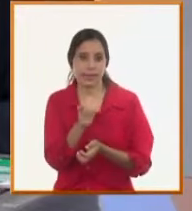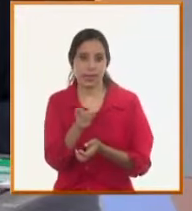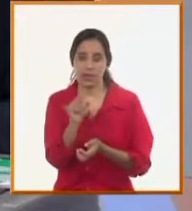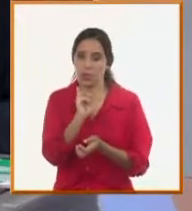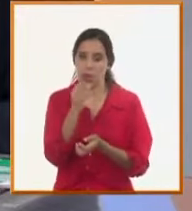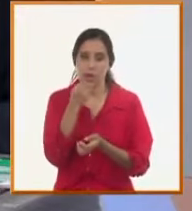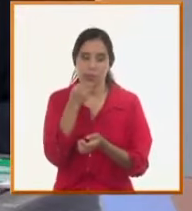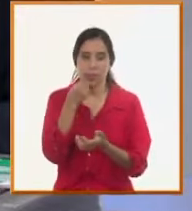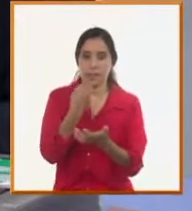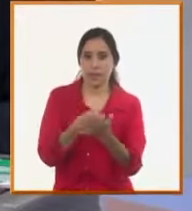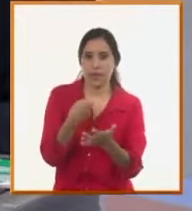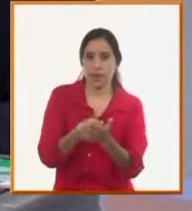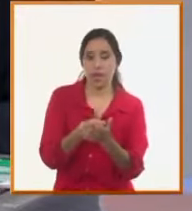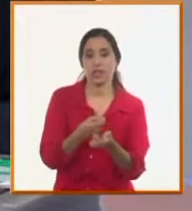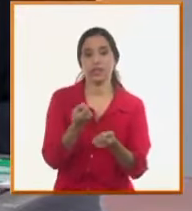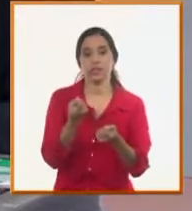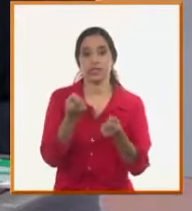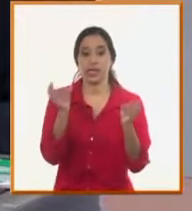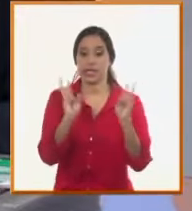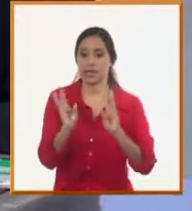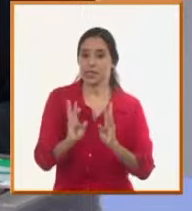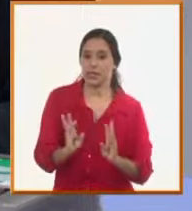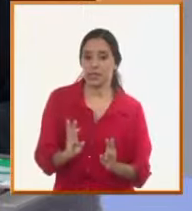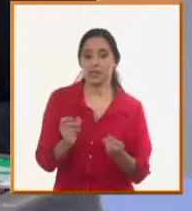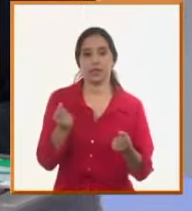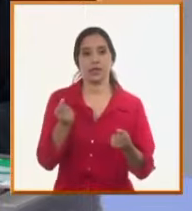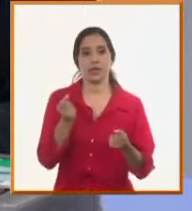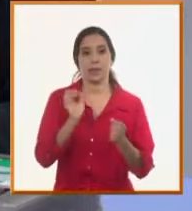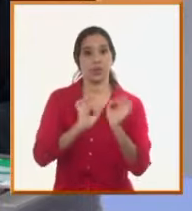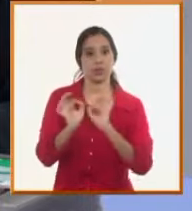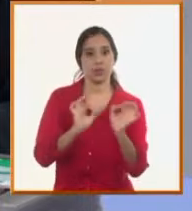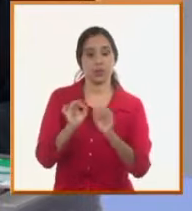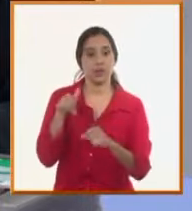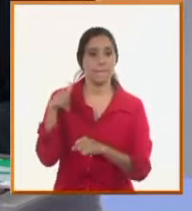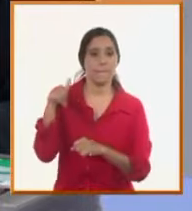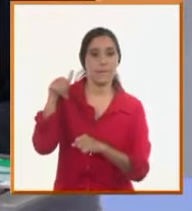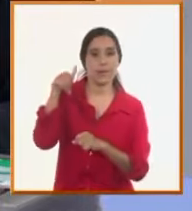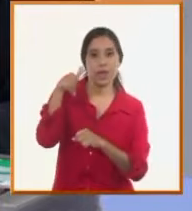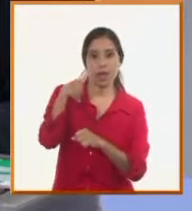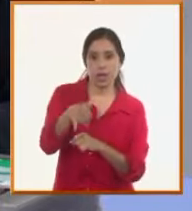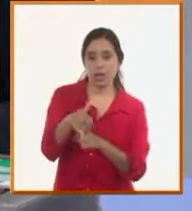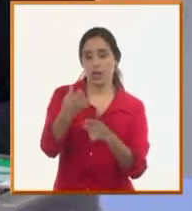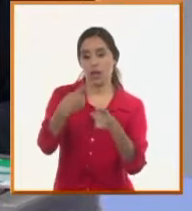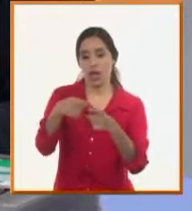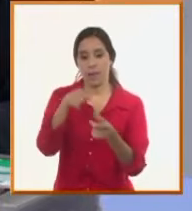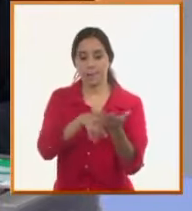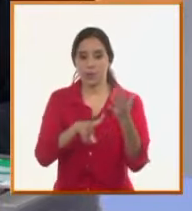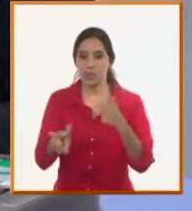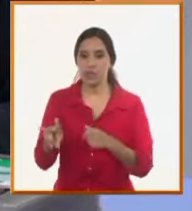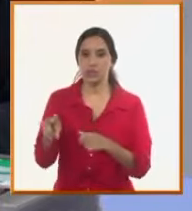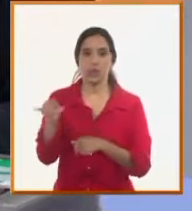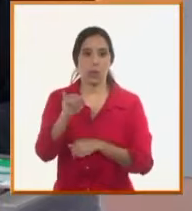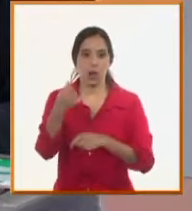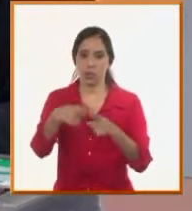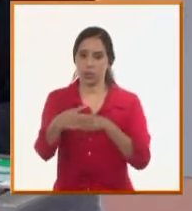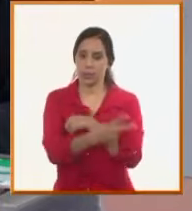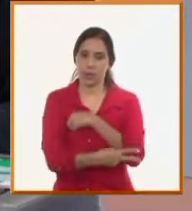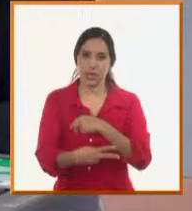Tenemos plataformas para los seguros de viaje hacia Cuba y hacia el exterior que se pagan a través de dos